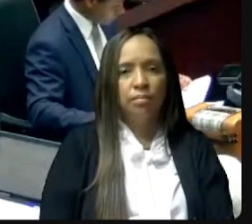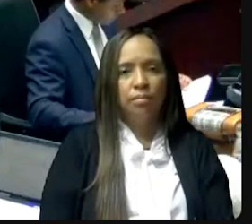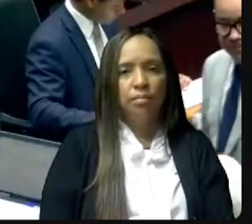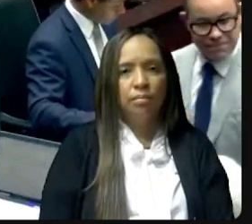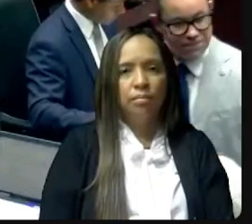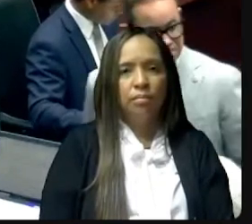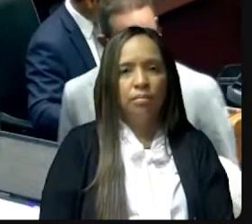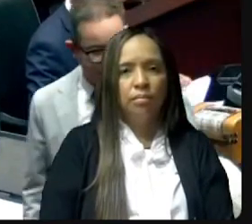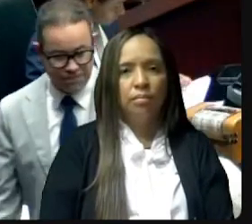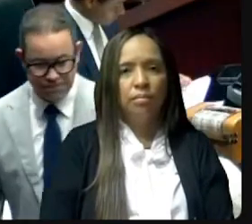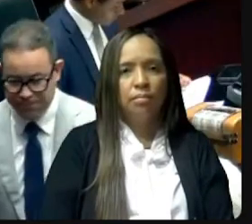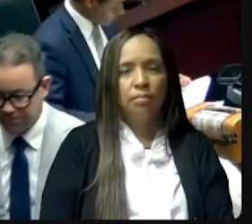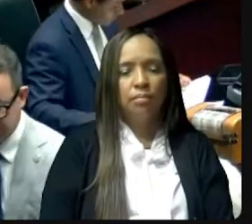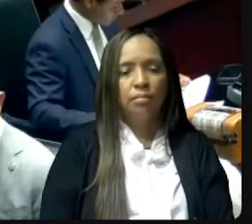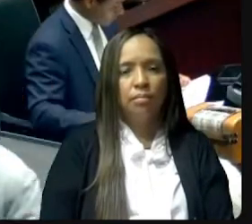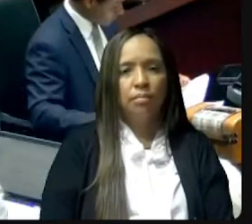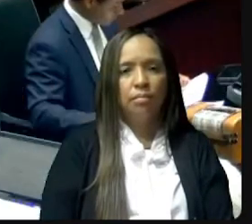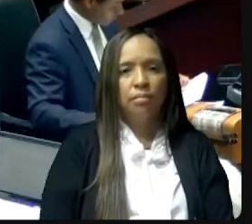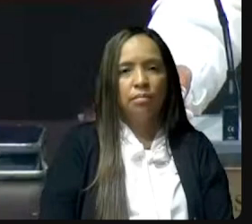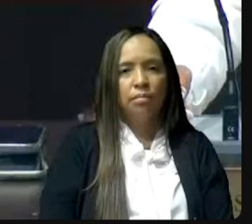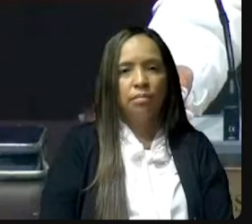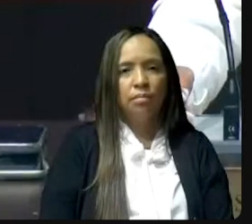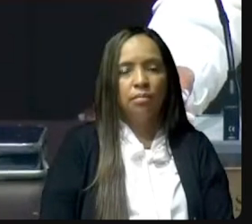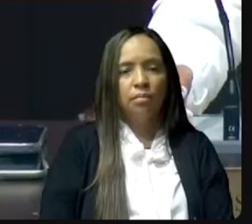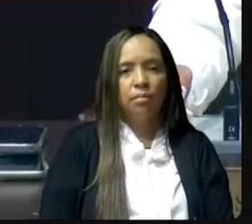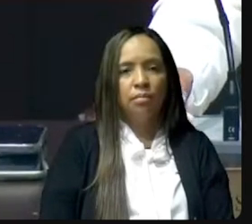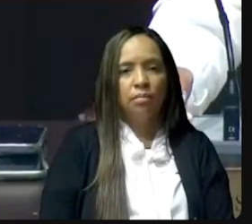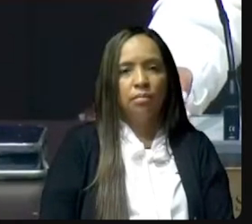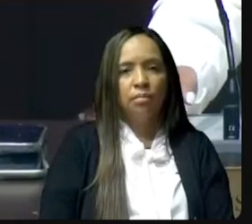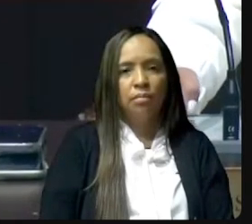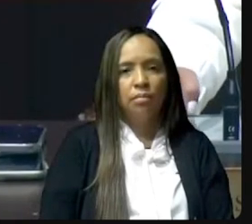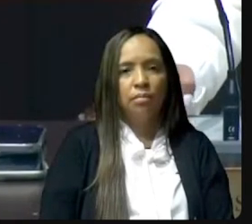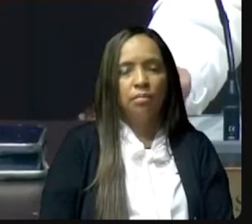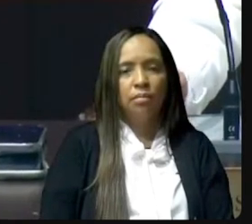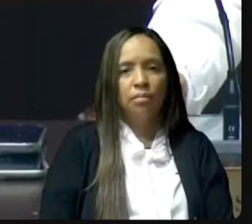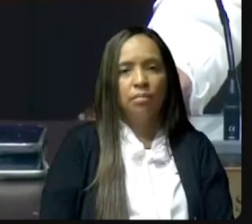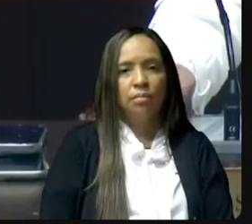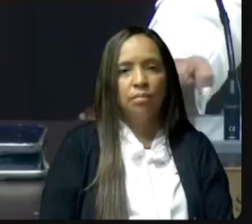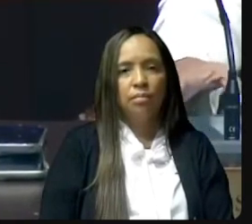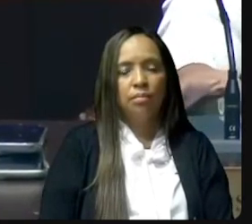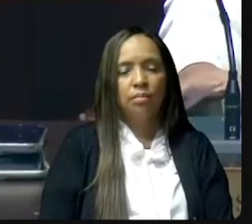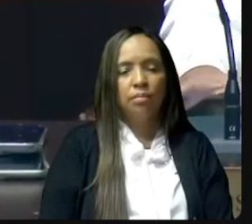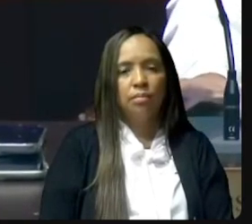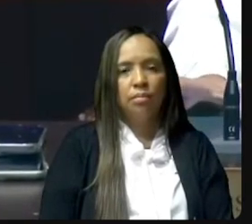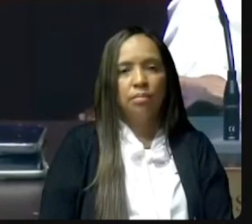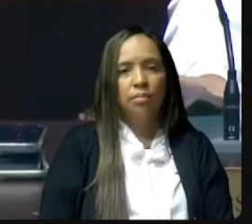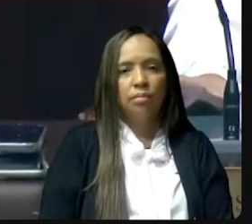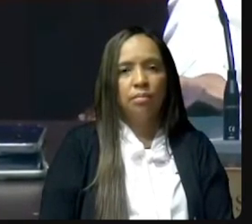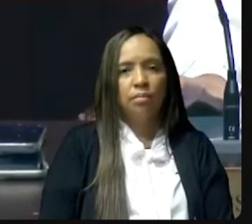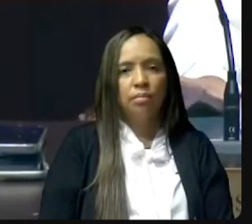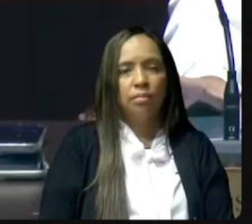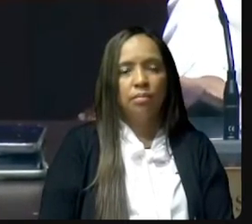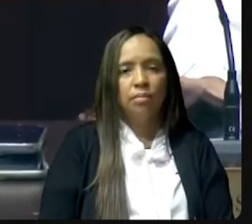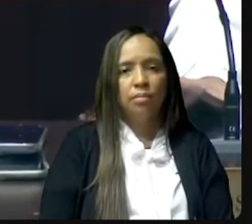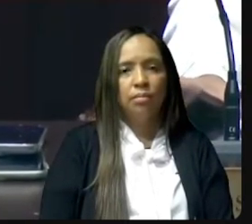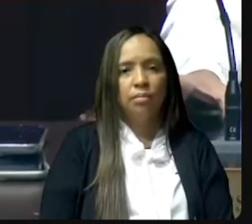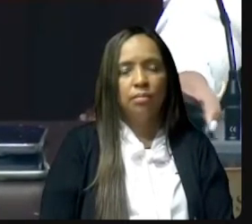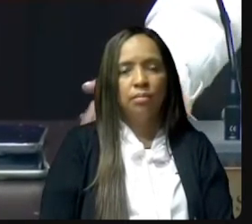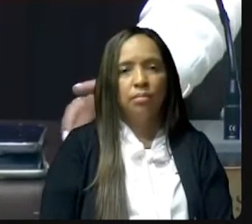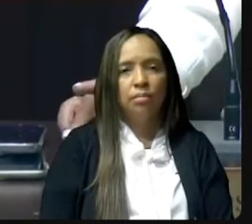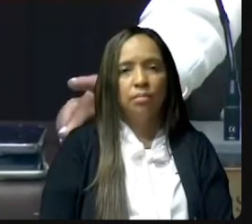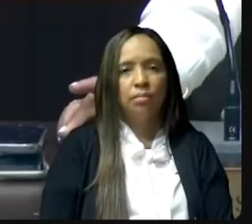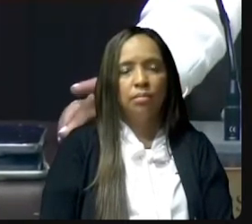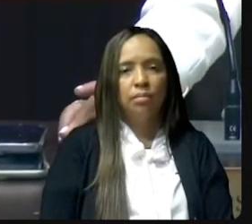eh vamos entonces después de esta presentación y después de esta a elita wesin